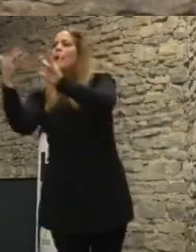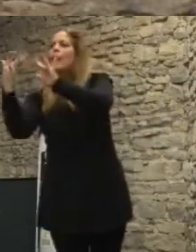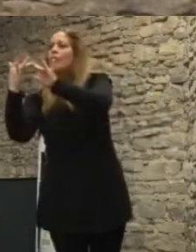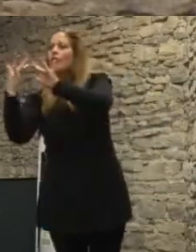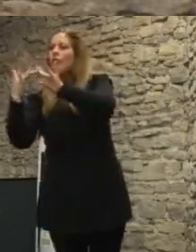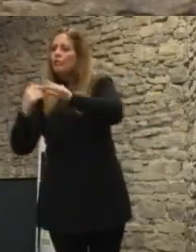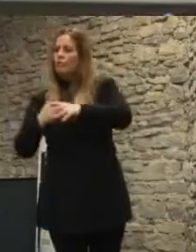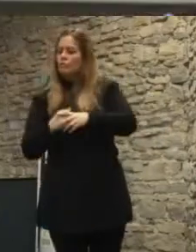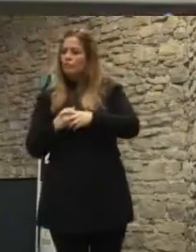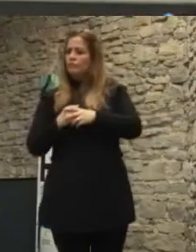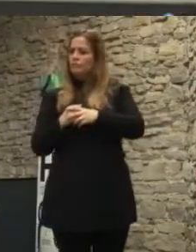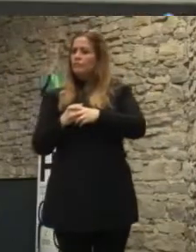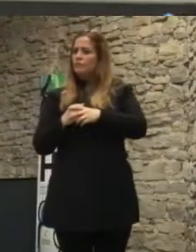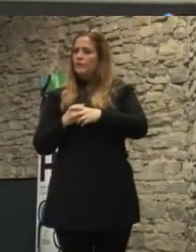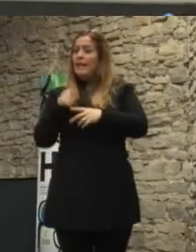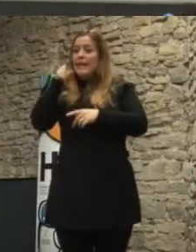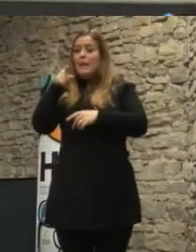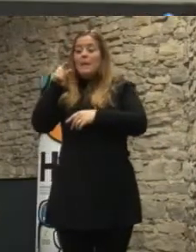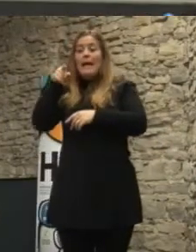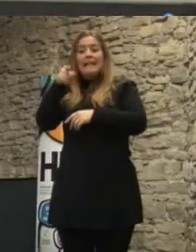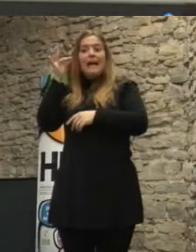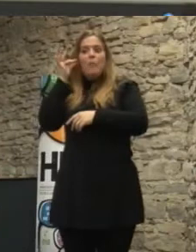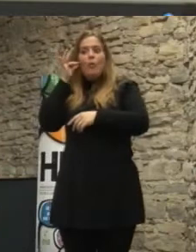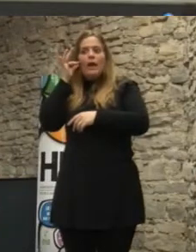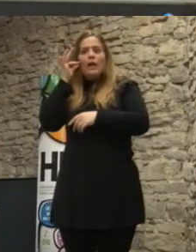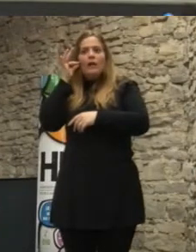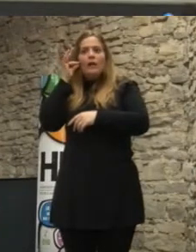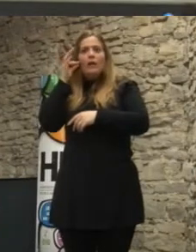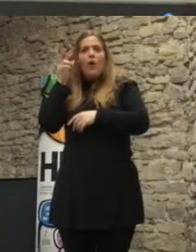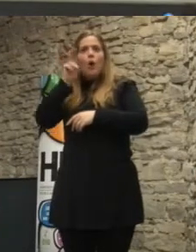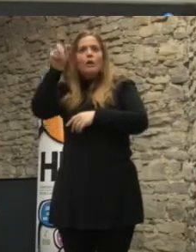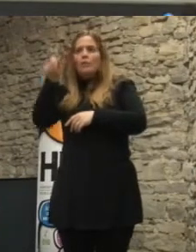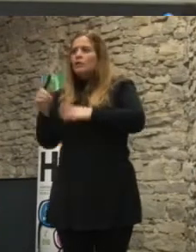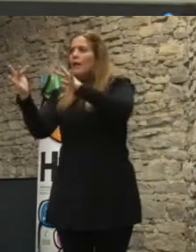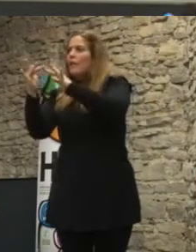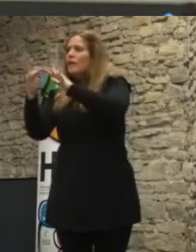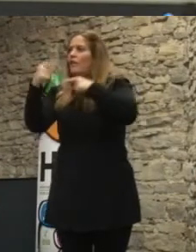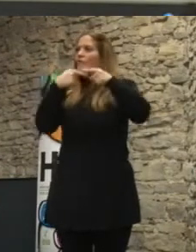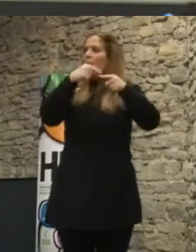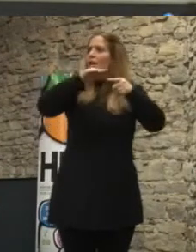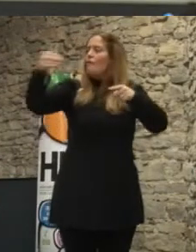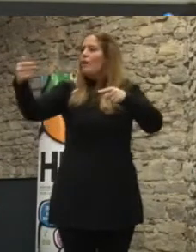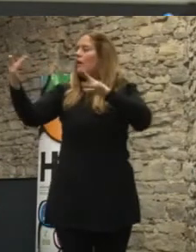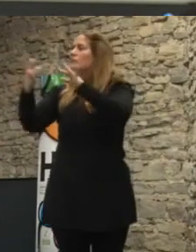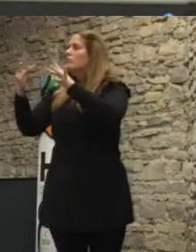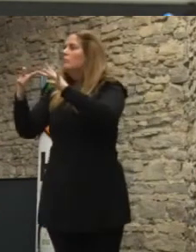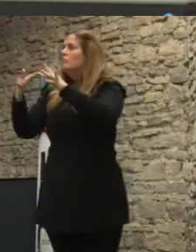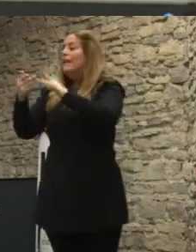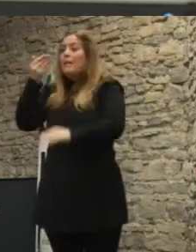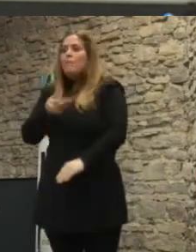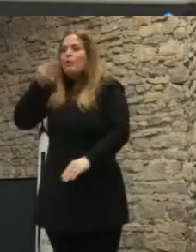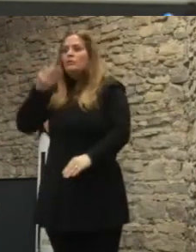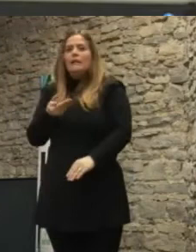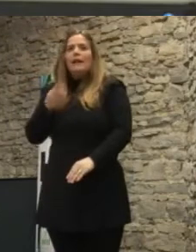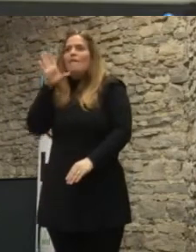Y claro, la importancia que le daba a esa mujer a relacionarse con alguien que no era de su familia era fenomenal, era